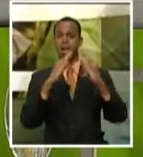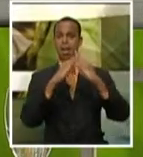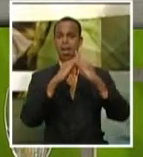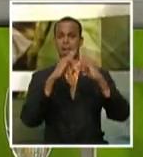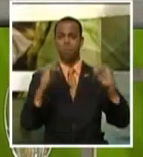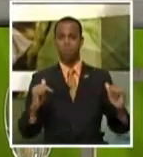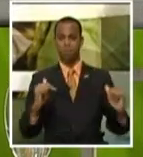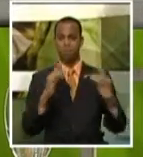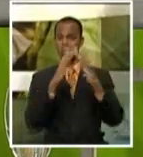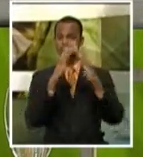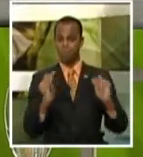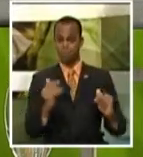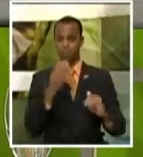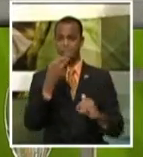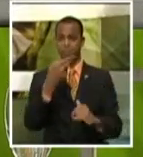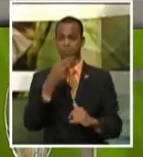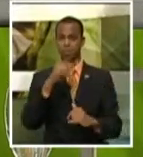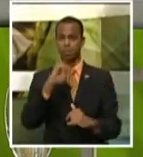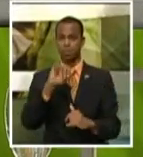y son